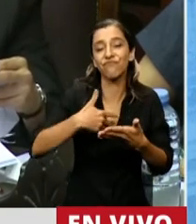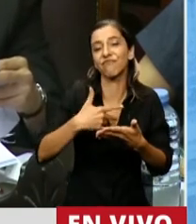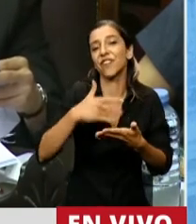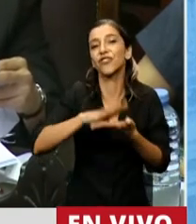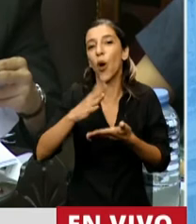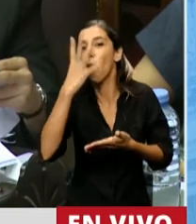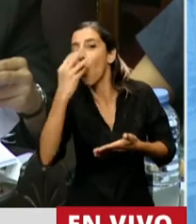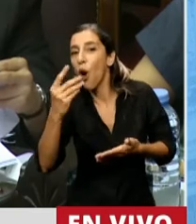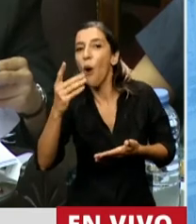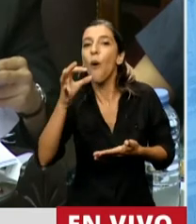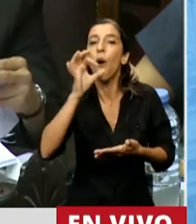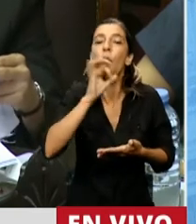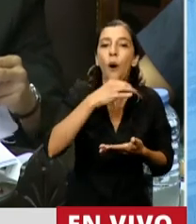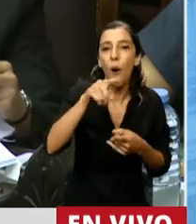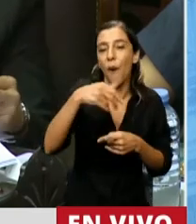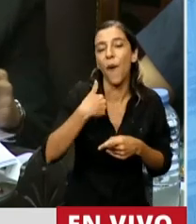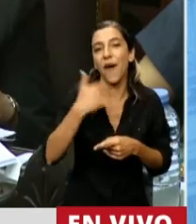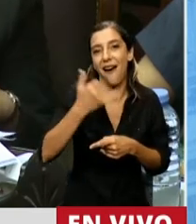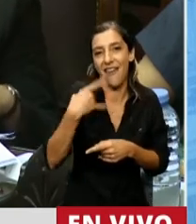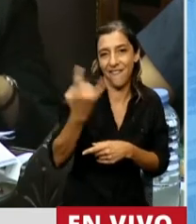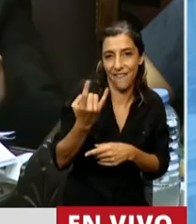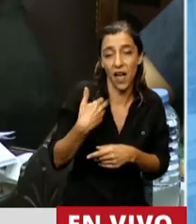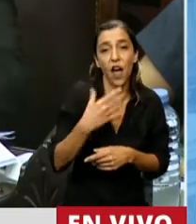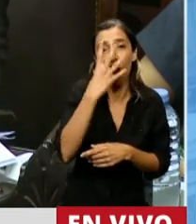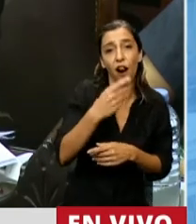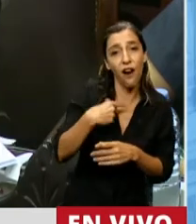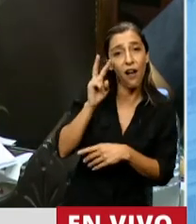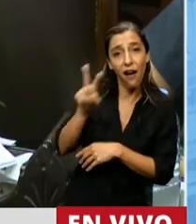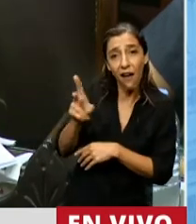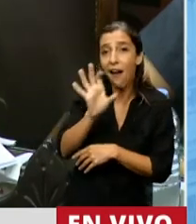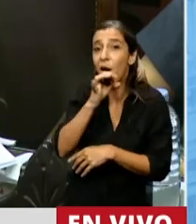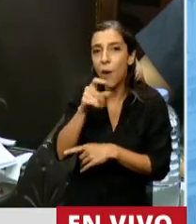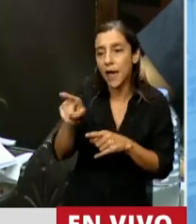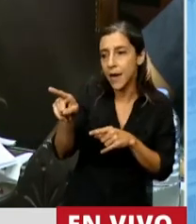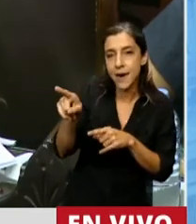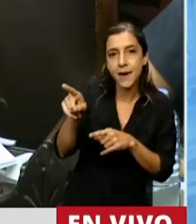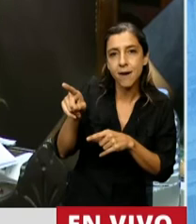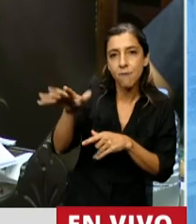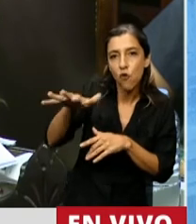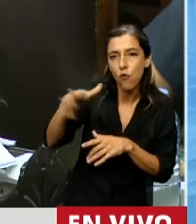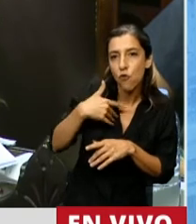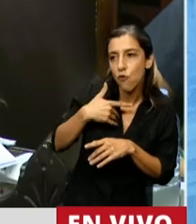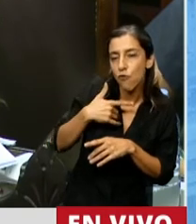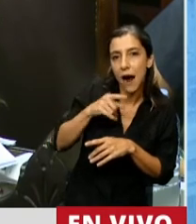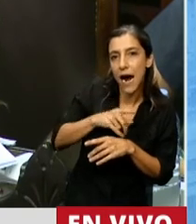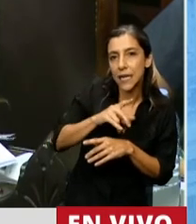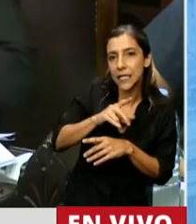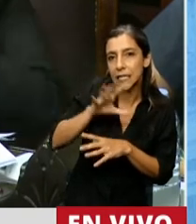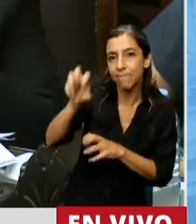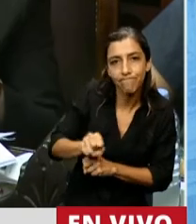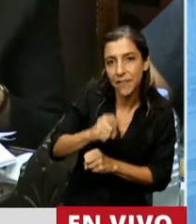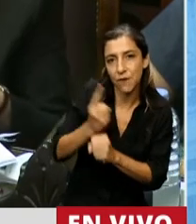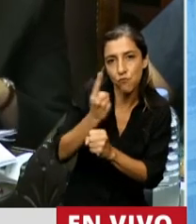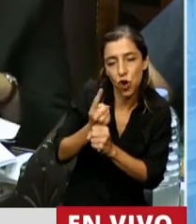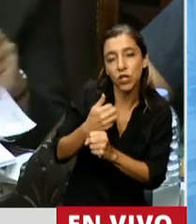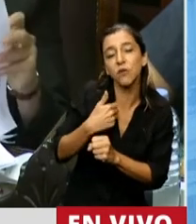la oveja. Cuenta que el lobo ve a la oveja en un lugar donde no la podía cazar, donde no la alcanzaba, y le dice que baje, que